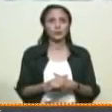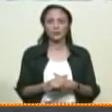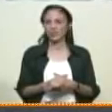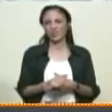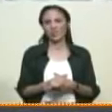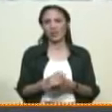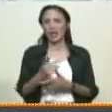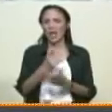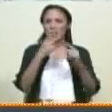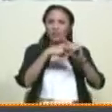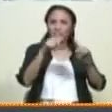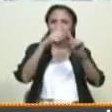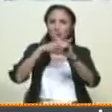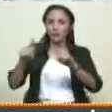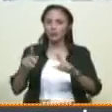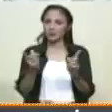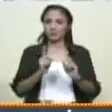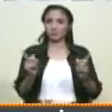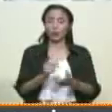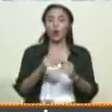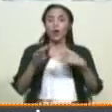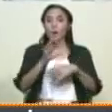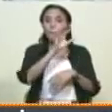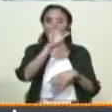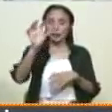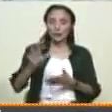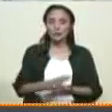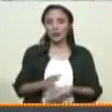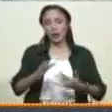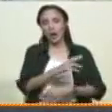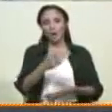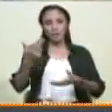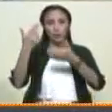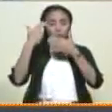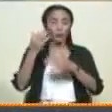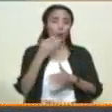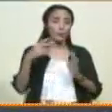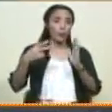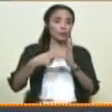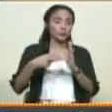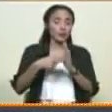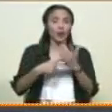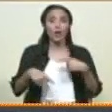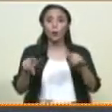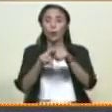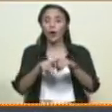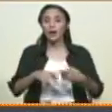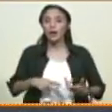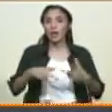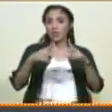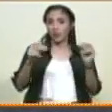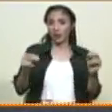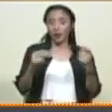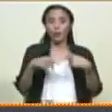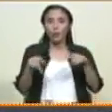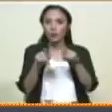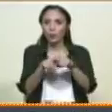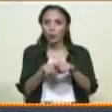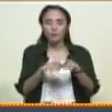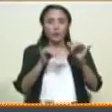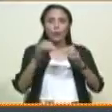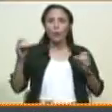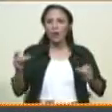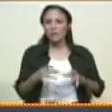No se diferencia nada de los actos terroristas en Siria, lo que hacen en Nicaragua los señores de la